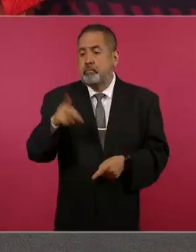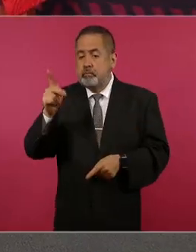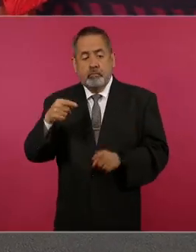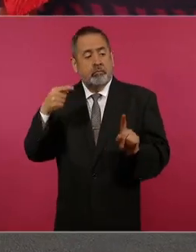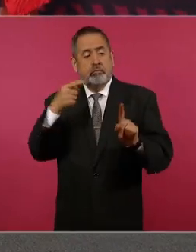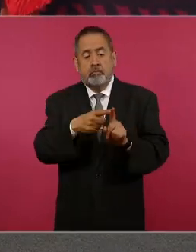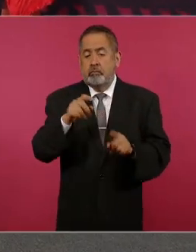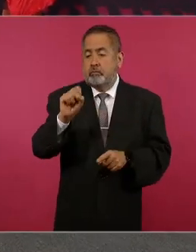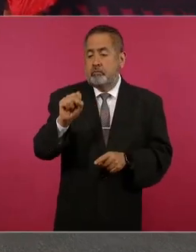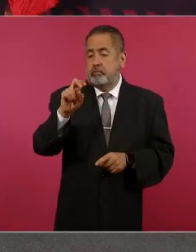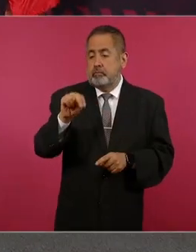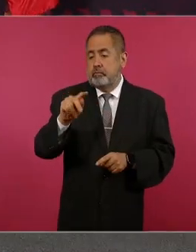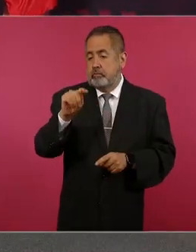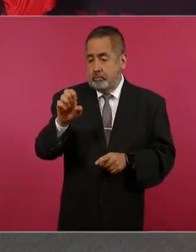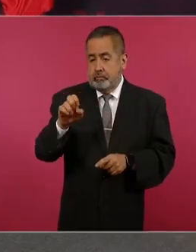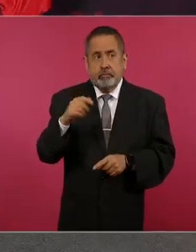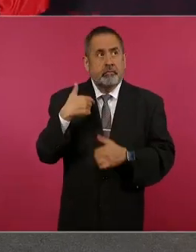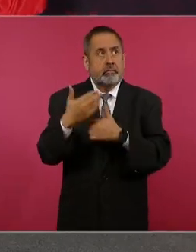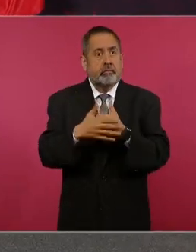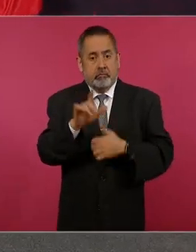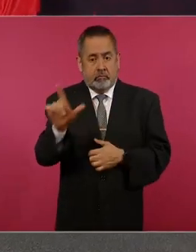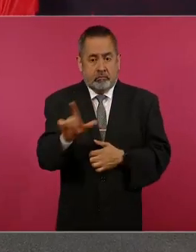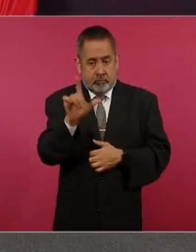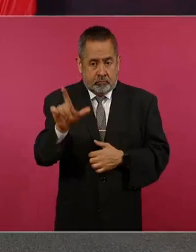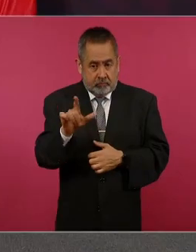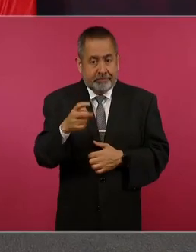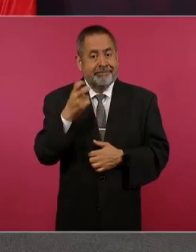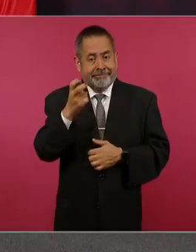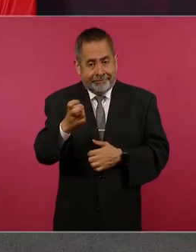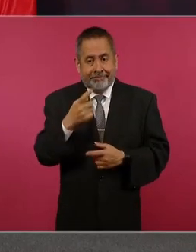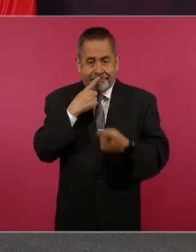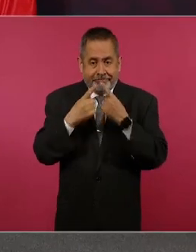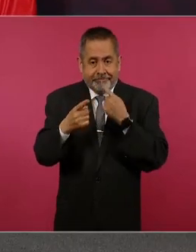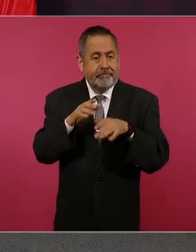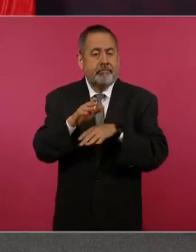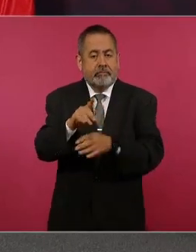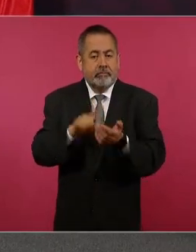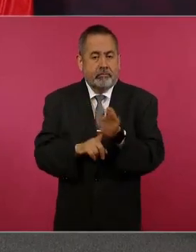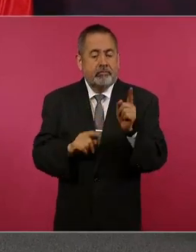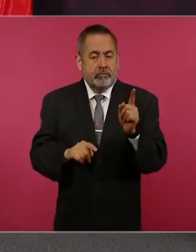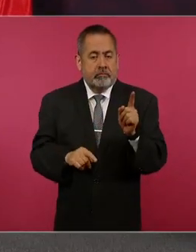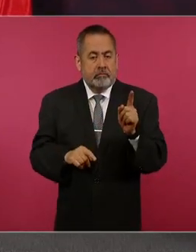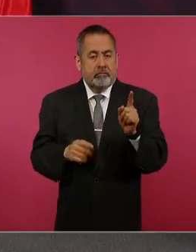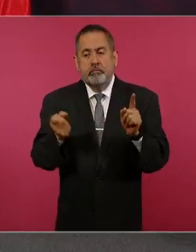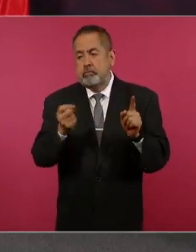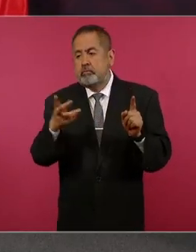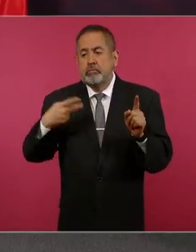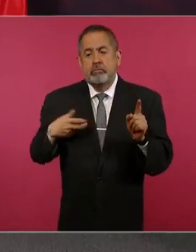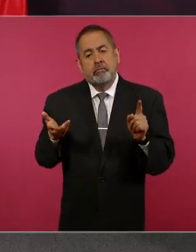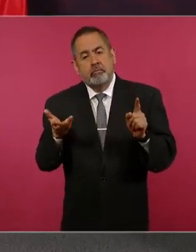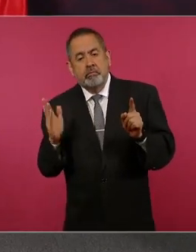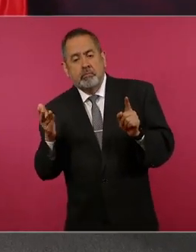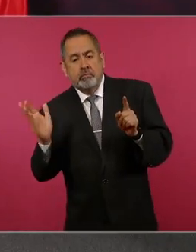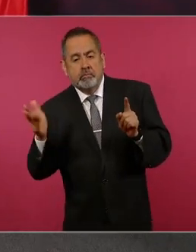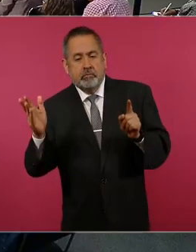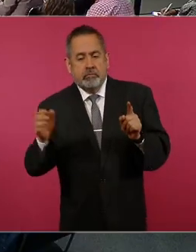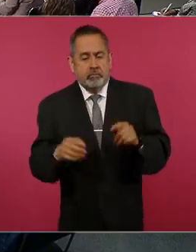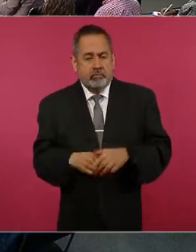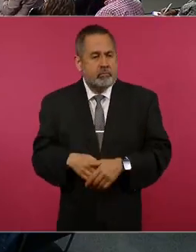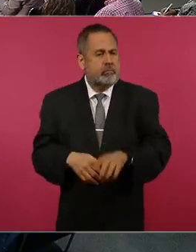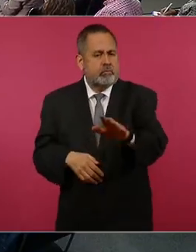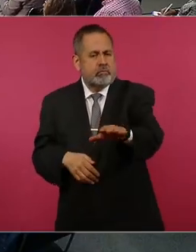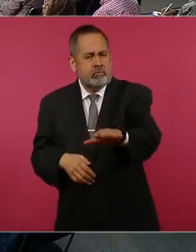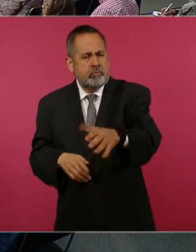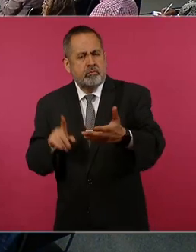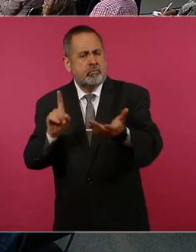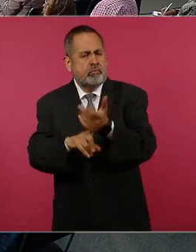el lunes vamos a tratar lo de los despedidos. Pero estos no son